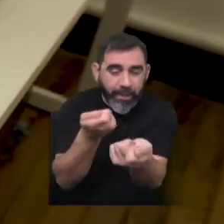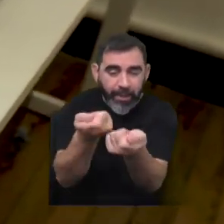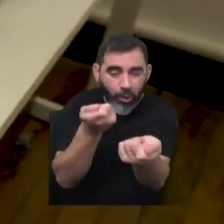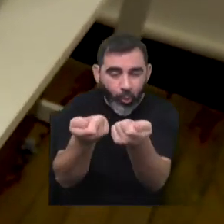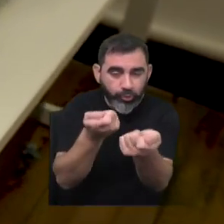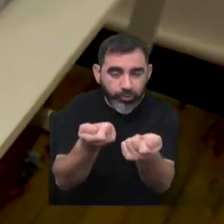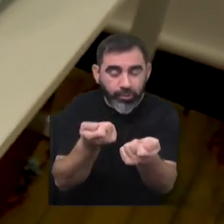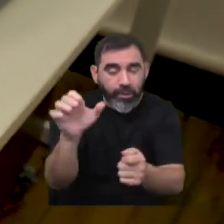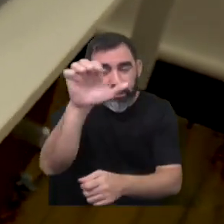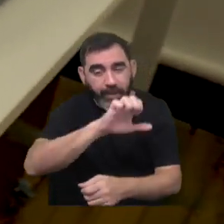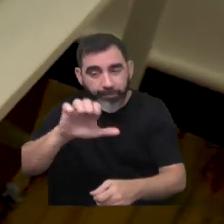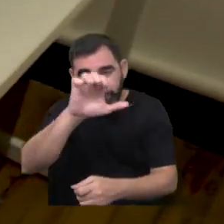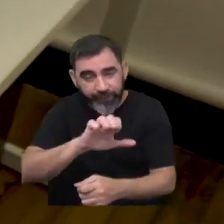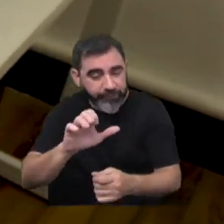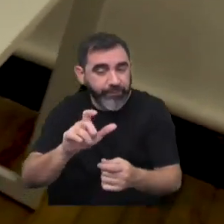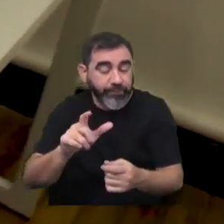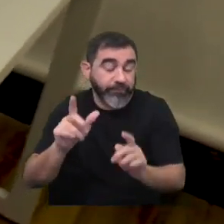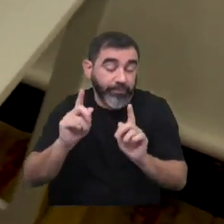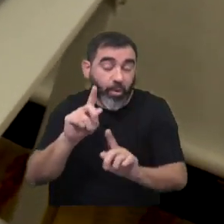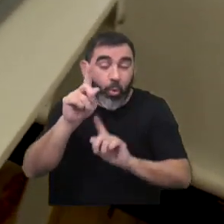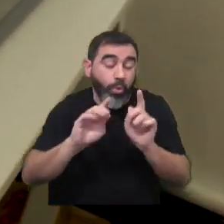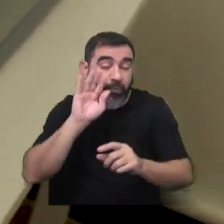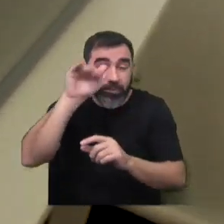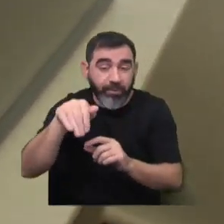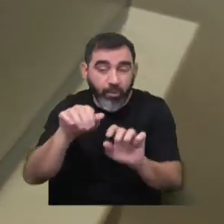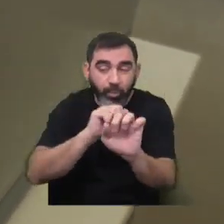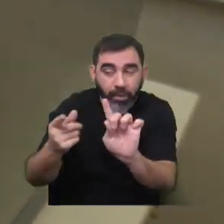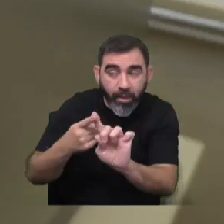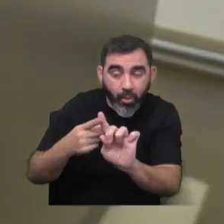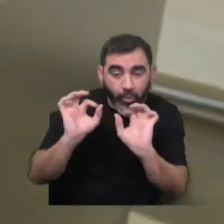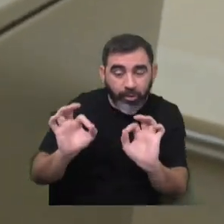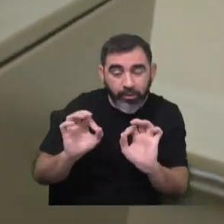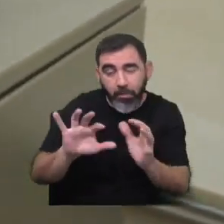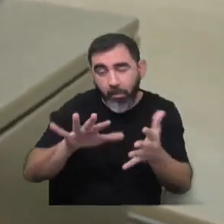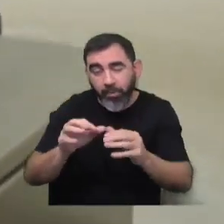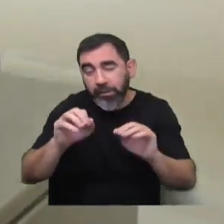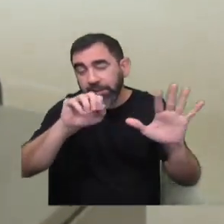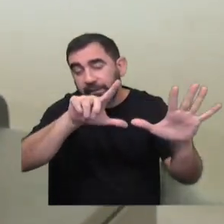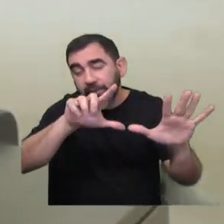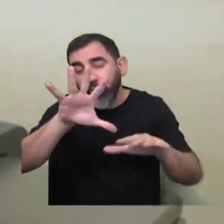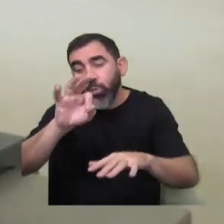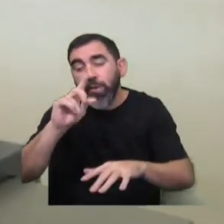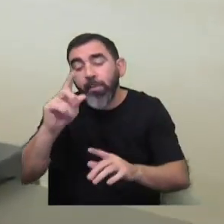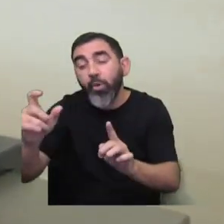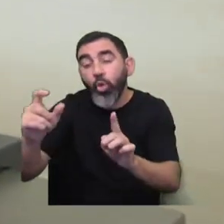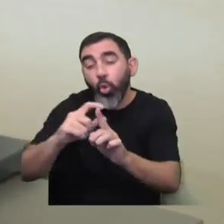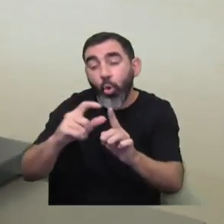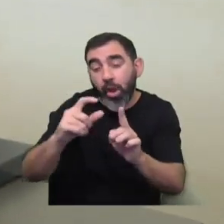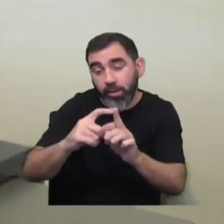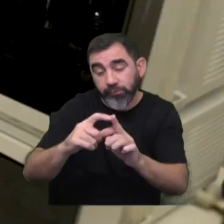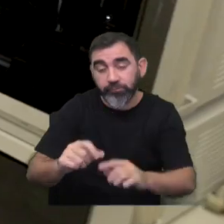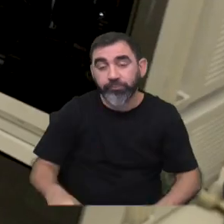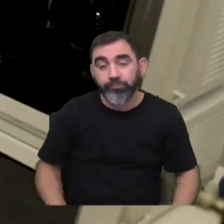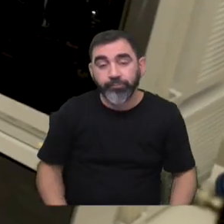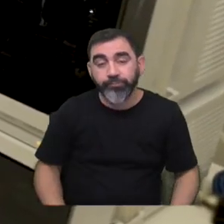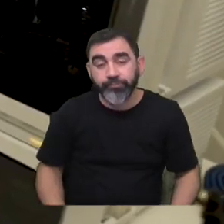entre empresas y en este caso la Universidad de la República, es un equipo que está en el orden de $750.000. Este claramente